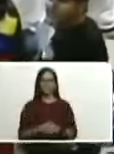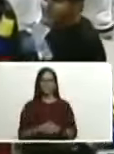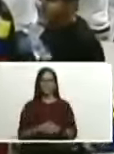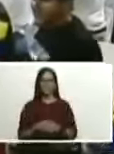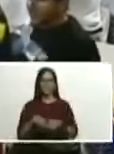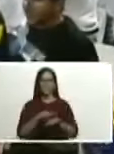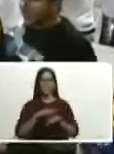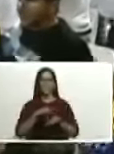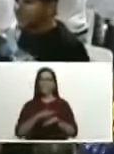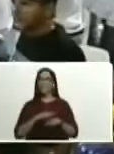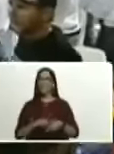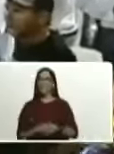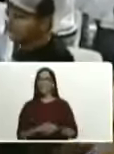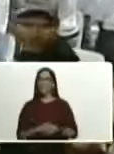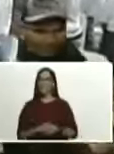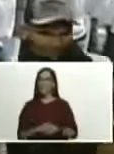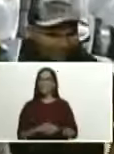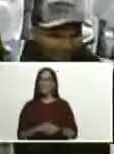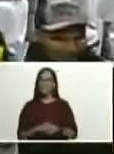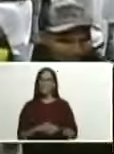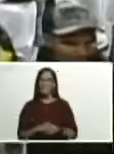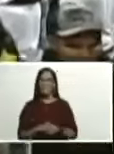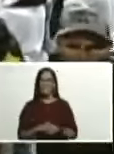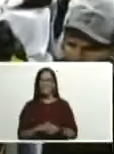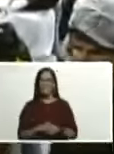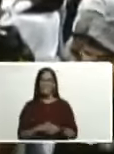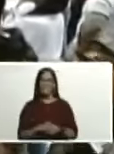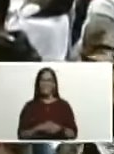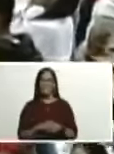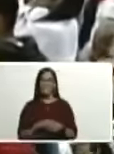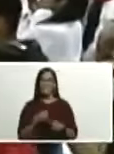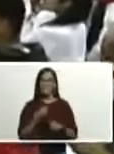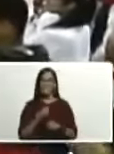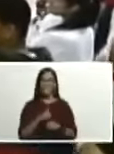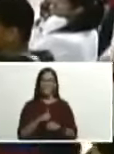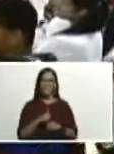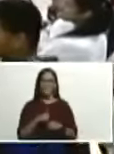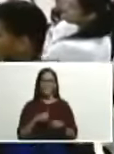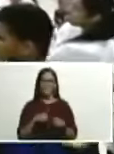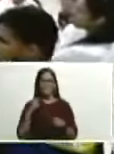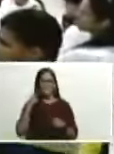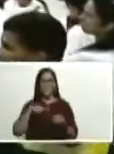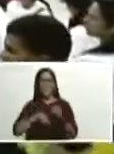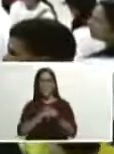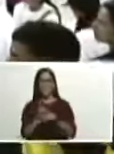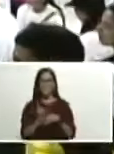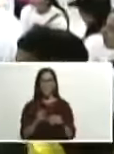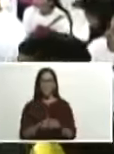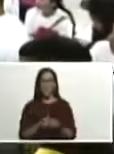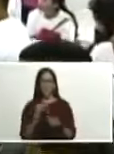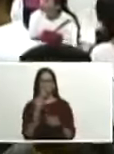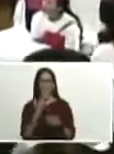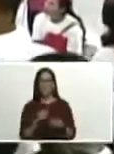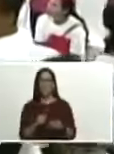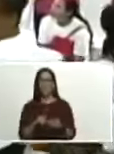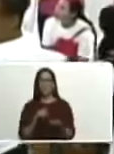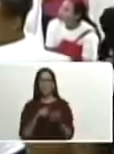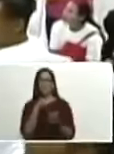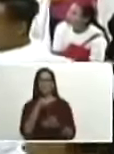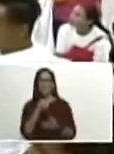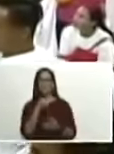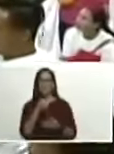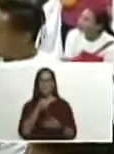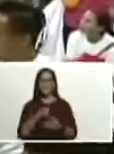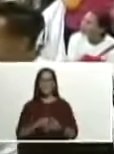Ministra, bueno, no hay micrófono. Que vaya para allá al frente, mira, ahí apareció el micrófono.